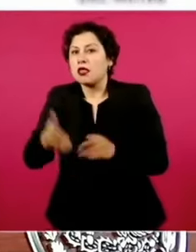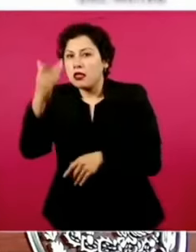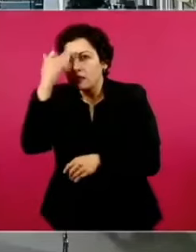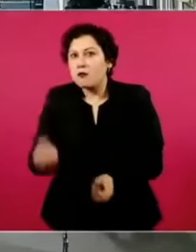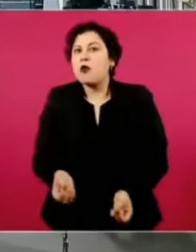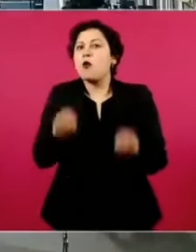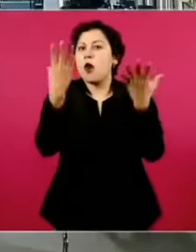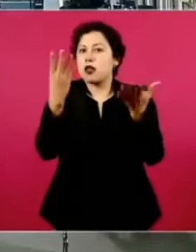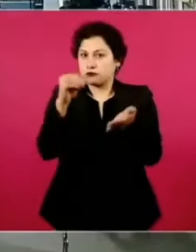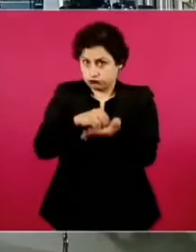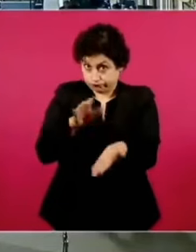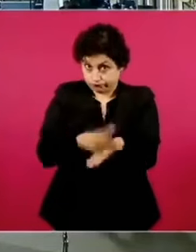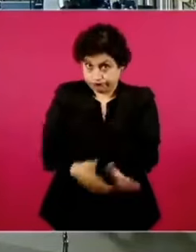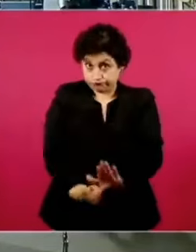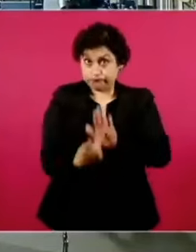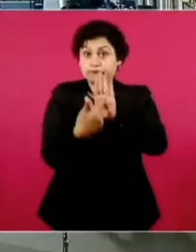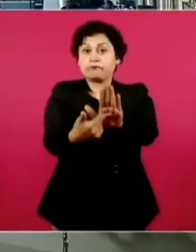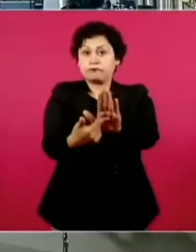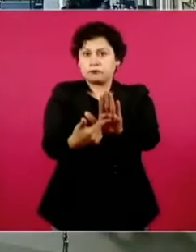Donde hay denuncias